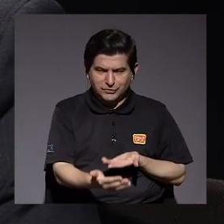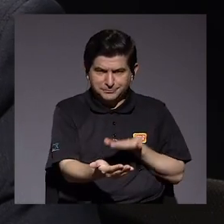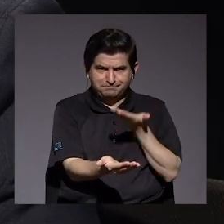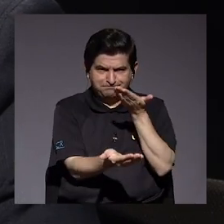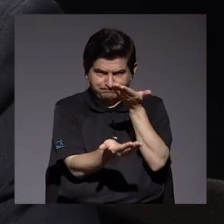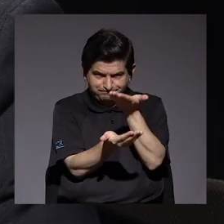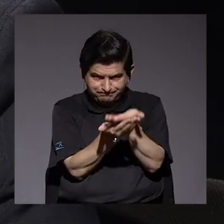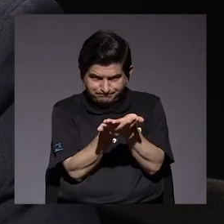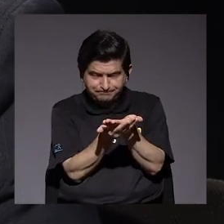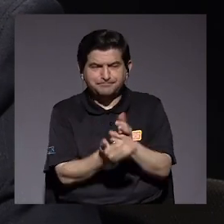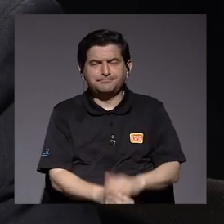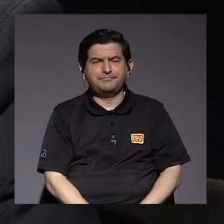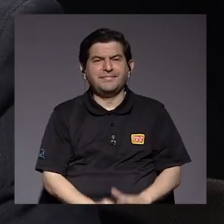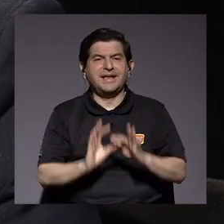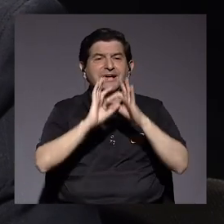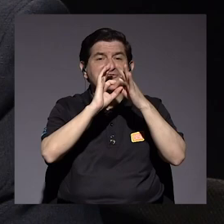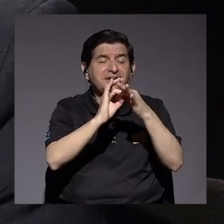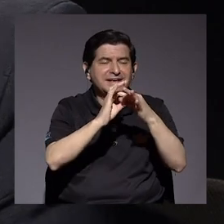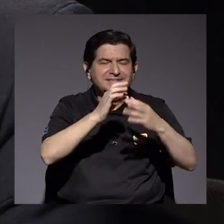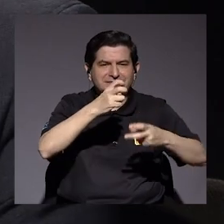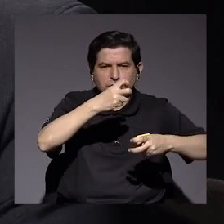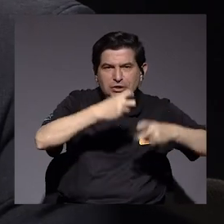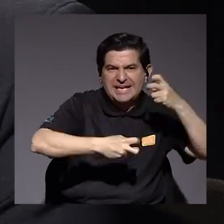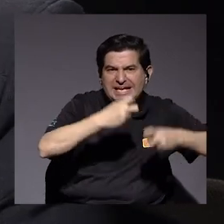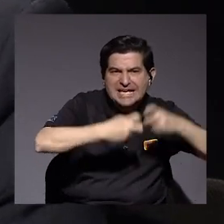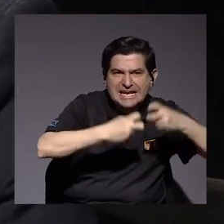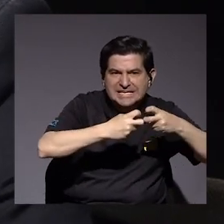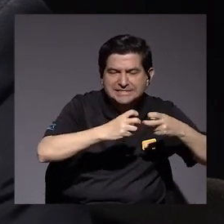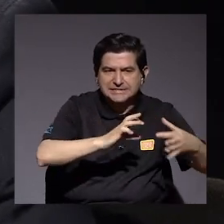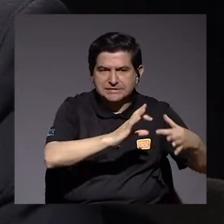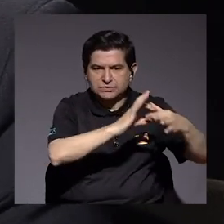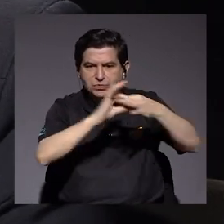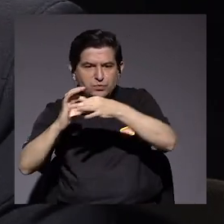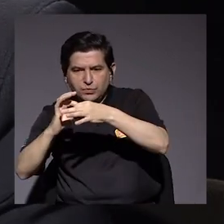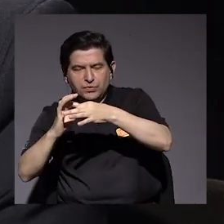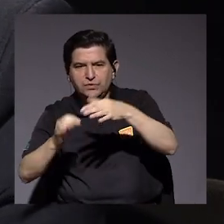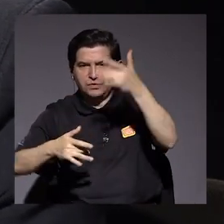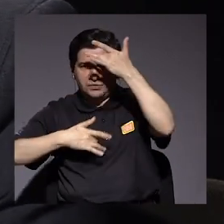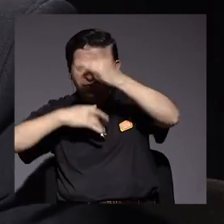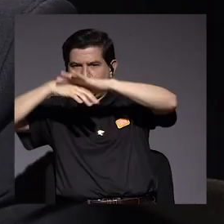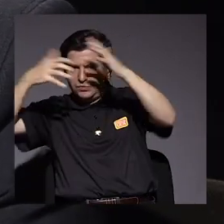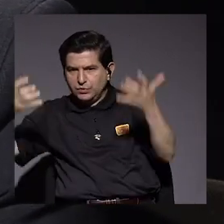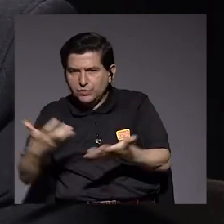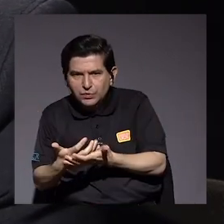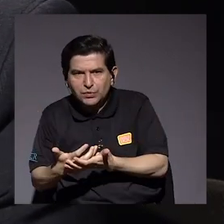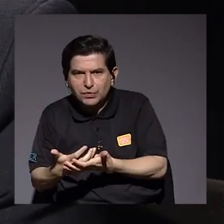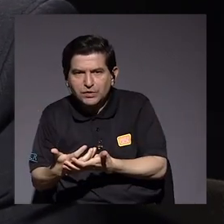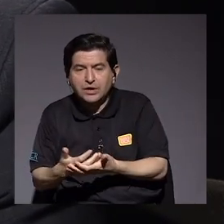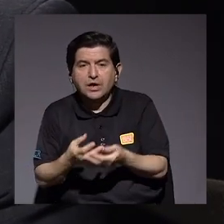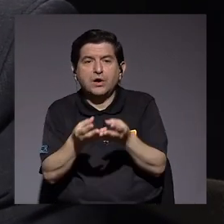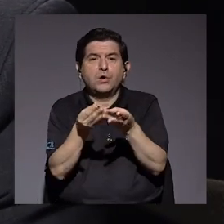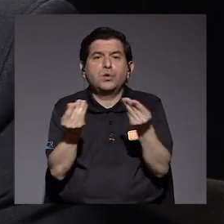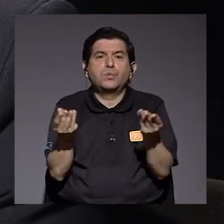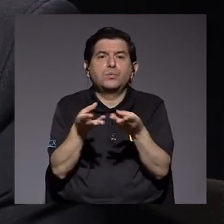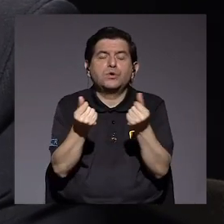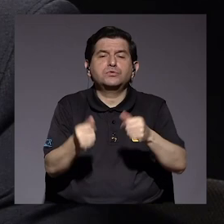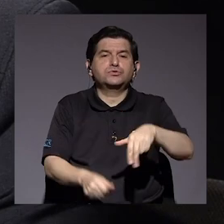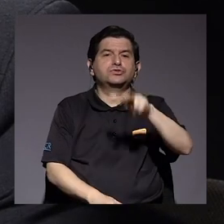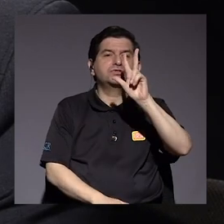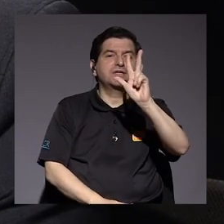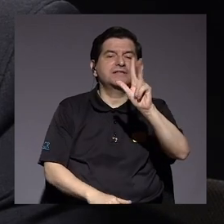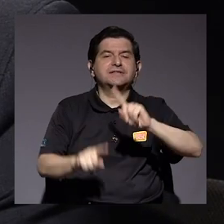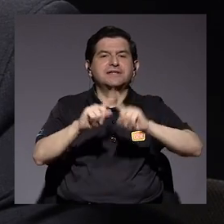es que en relación a la crisis asociada a la pandemia se han producido tres